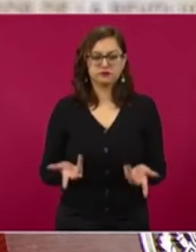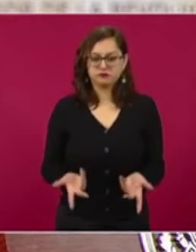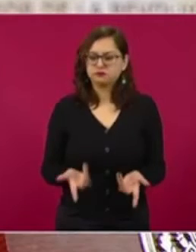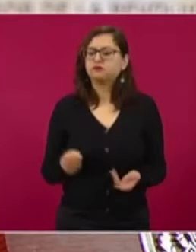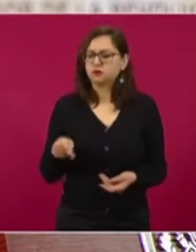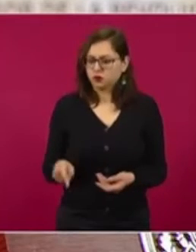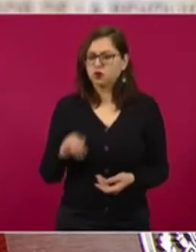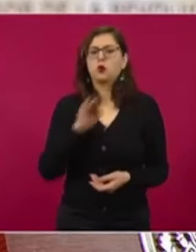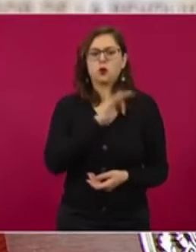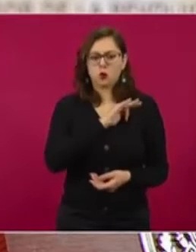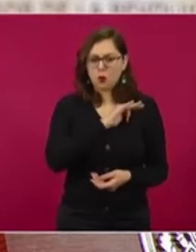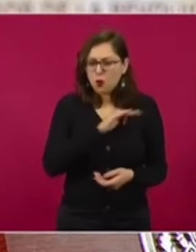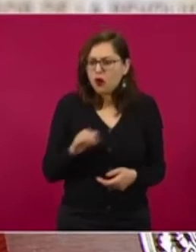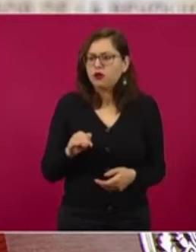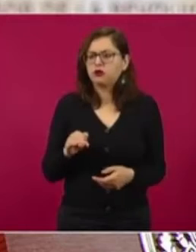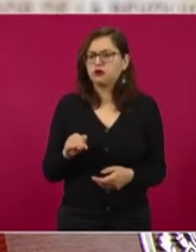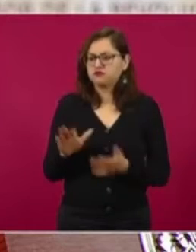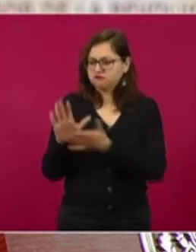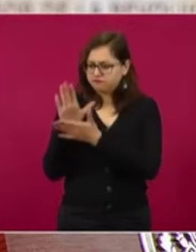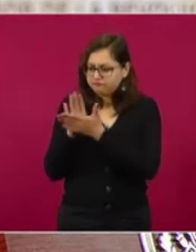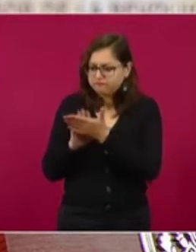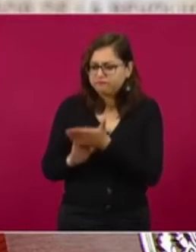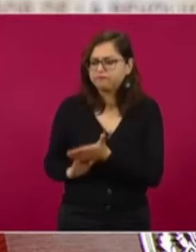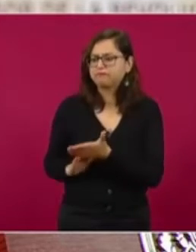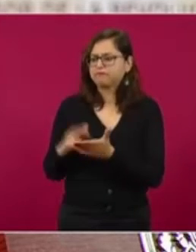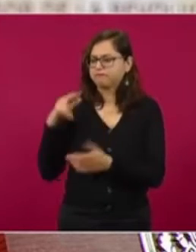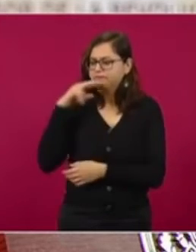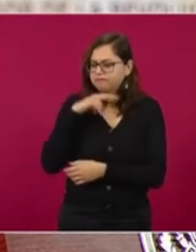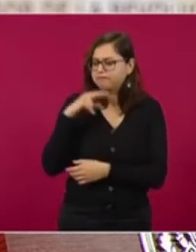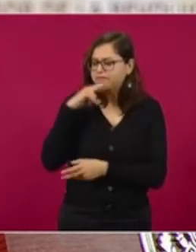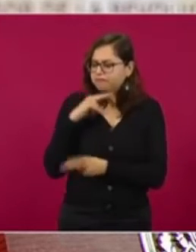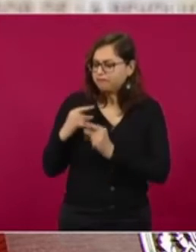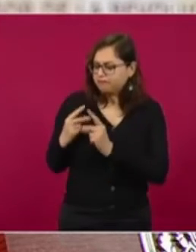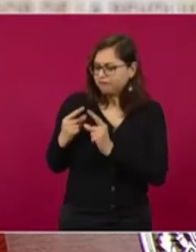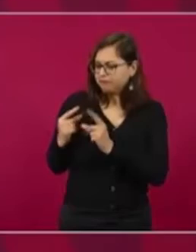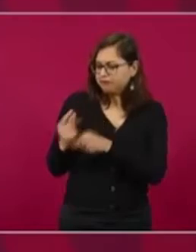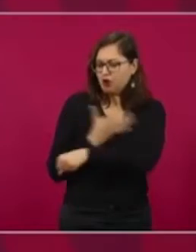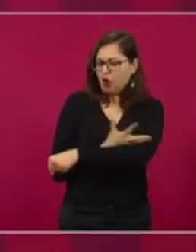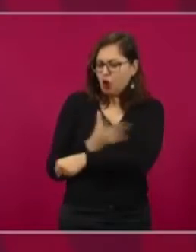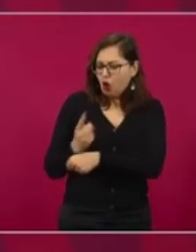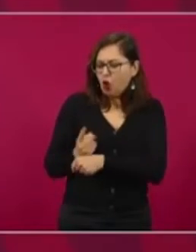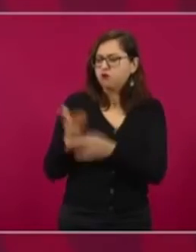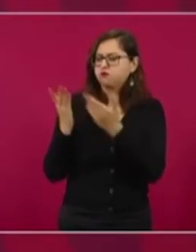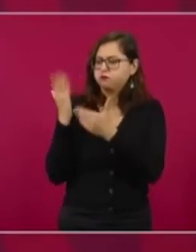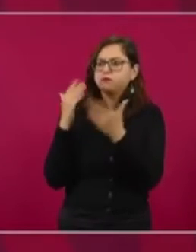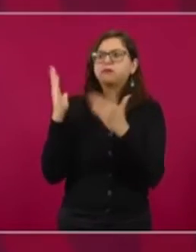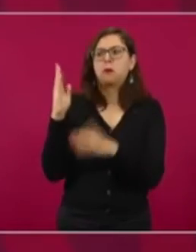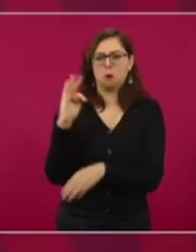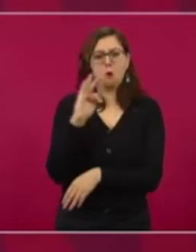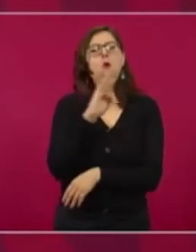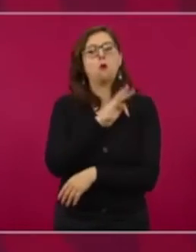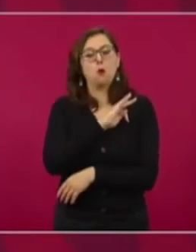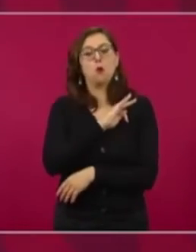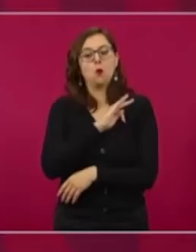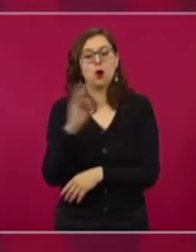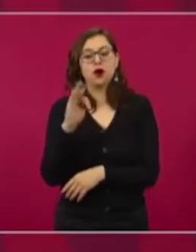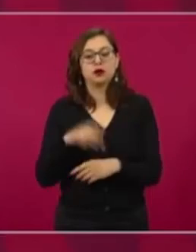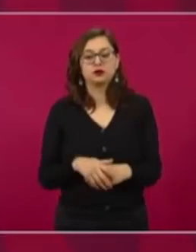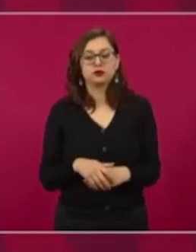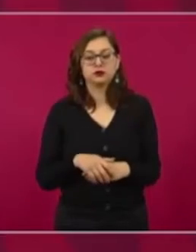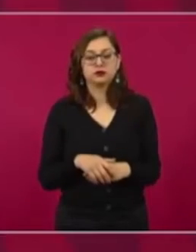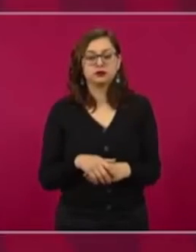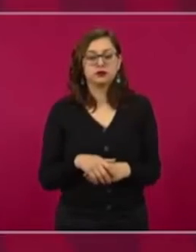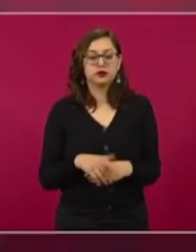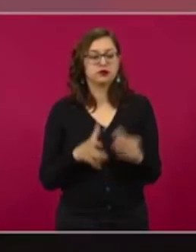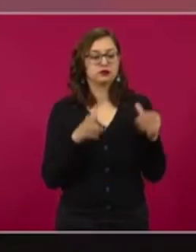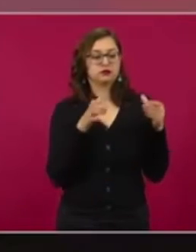Se puede desde abajo, con trabajo honrado, salir adelante. No arriba, ¿no?